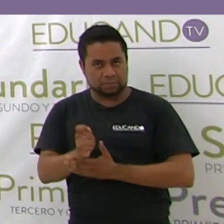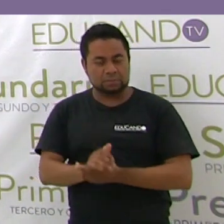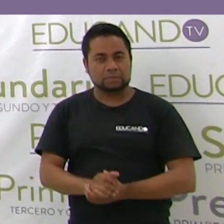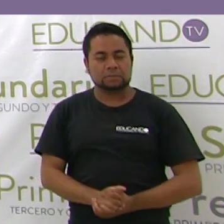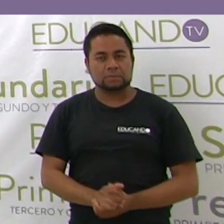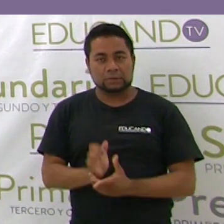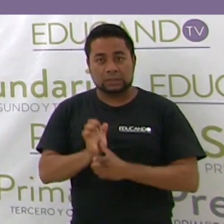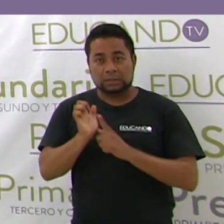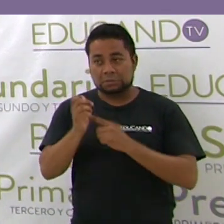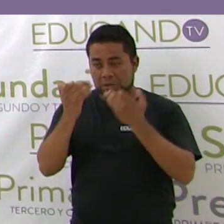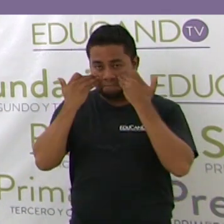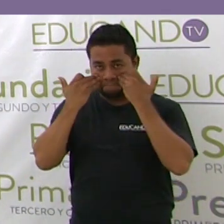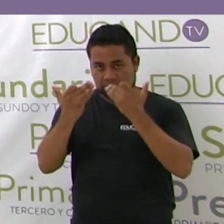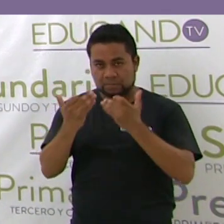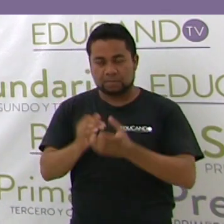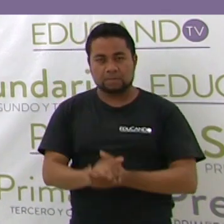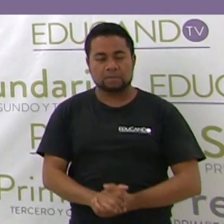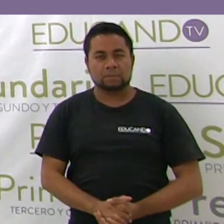fíjense bien.